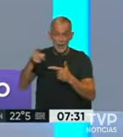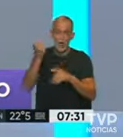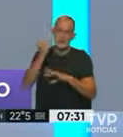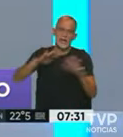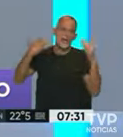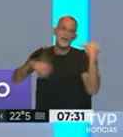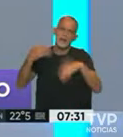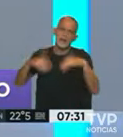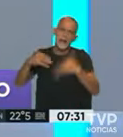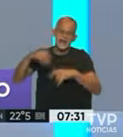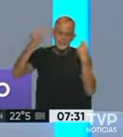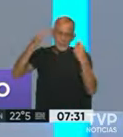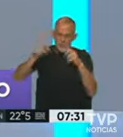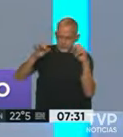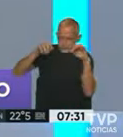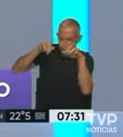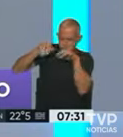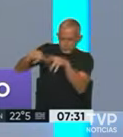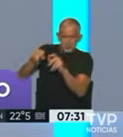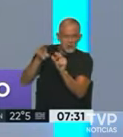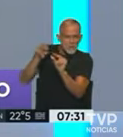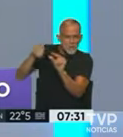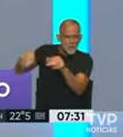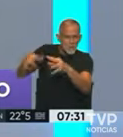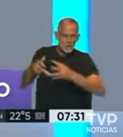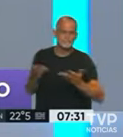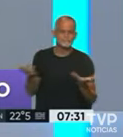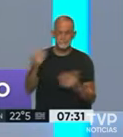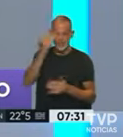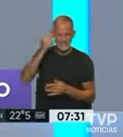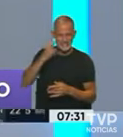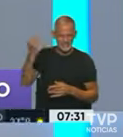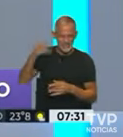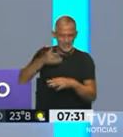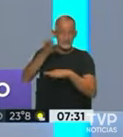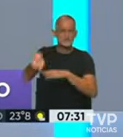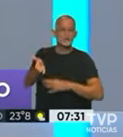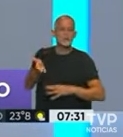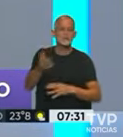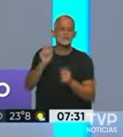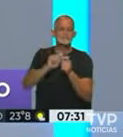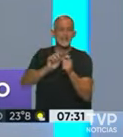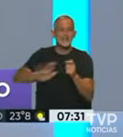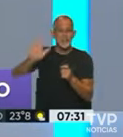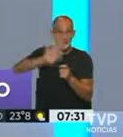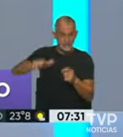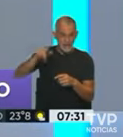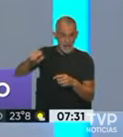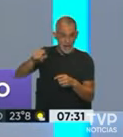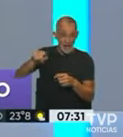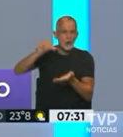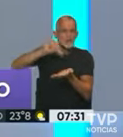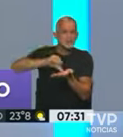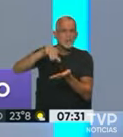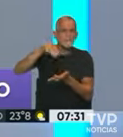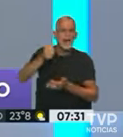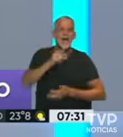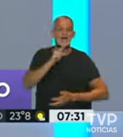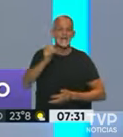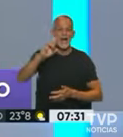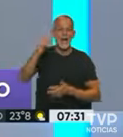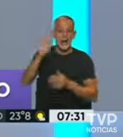emergencia por langostas y nosotros estuvimos hace 15 días en en Santiago Del Estero en la localidad matará un